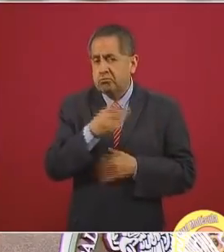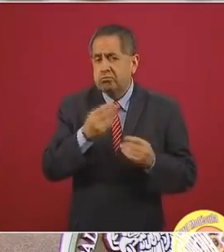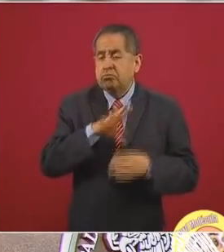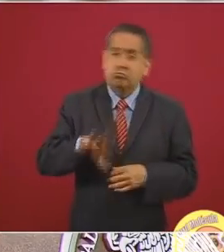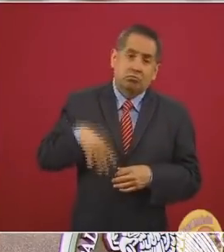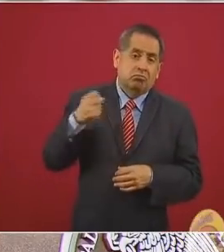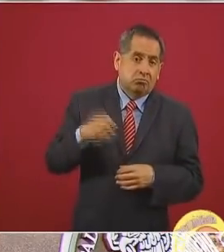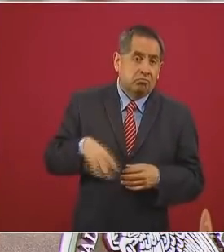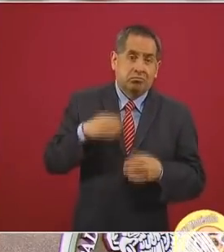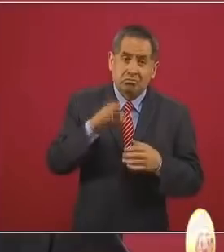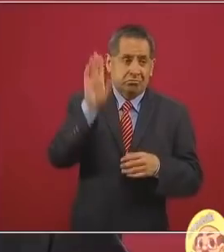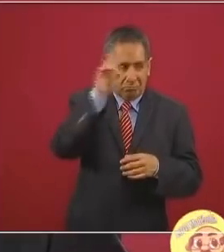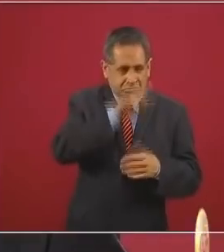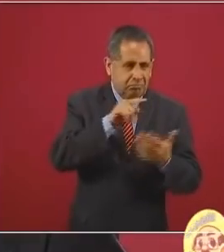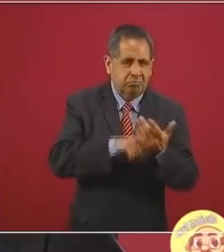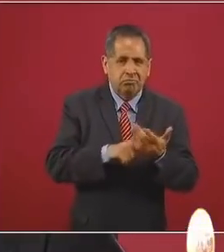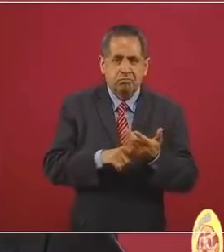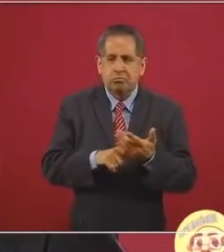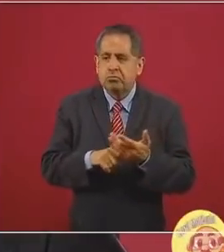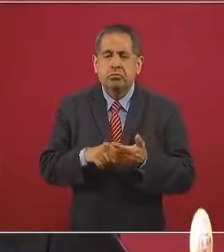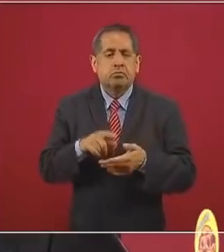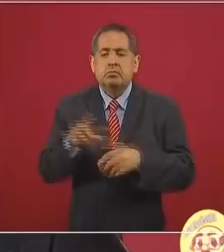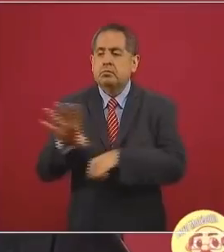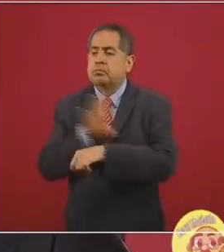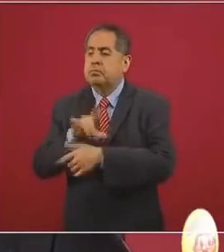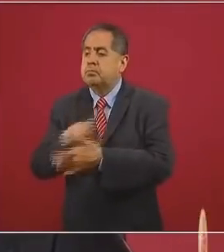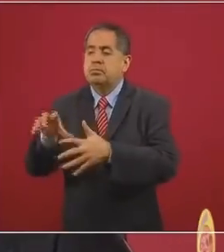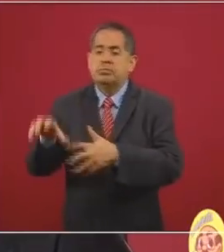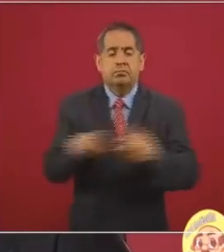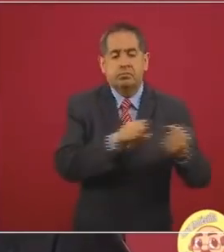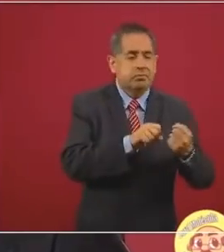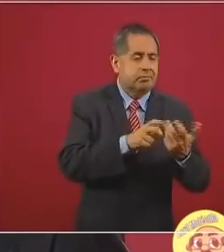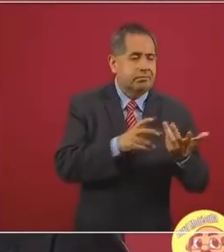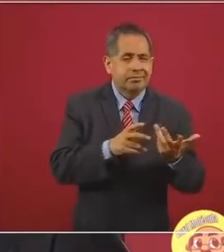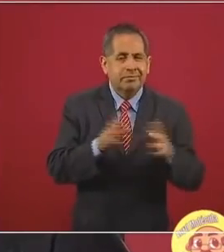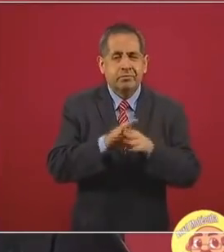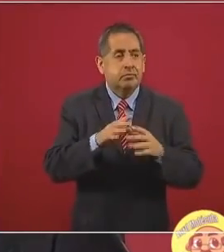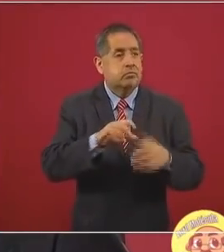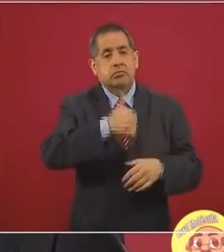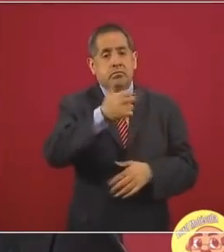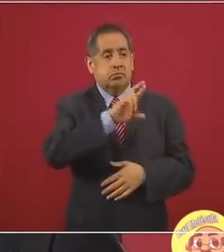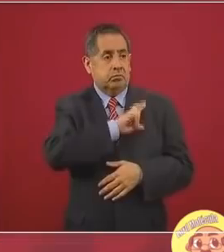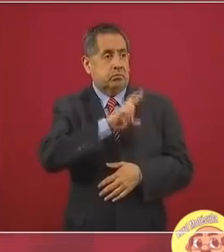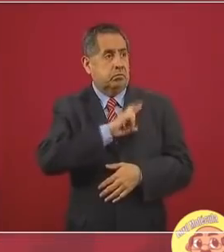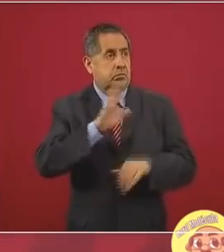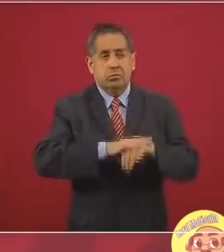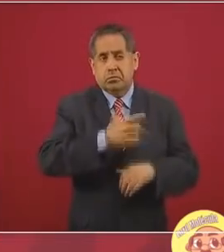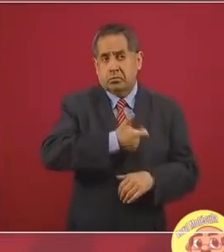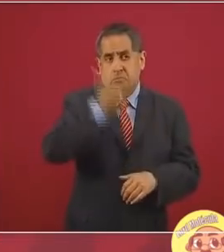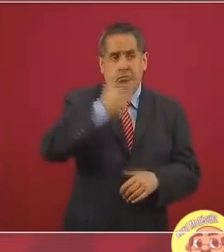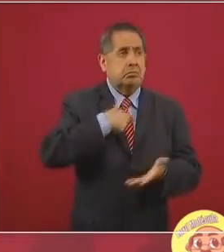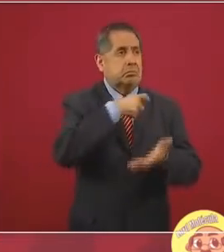abusos, compra de energía a empresas particulares a precios